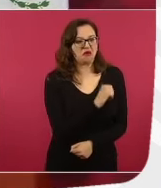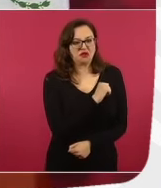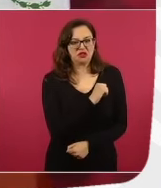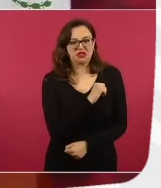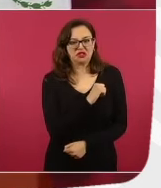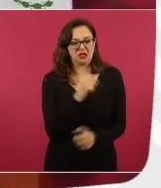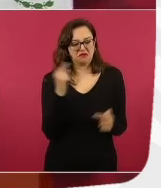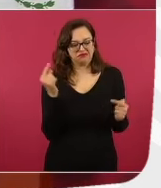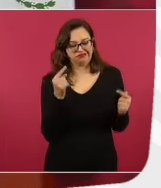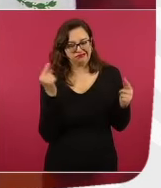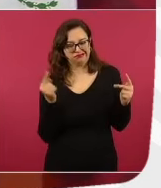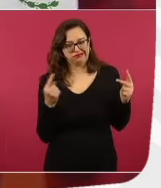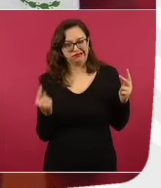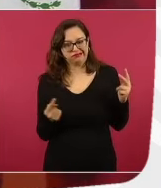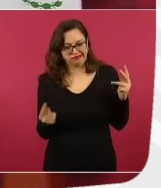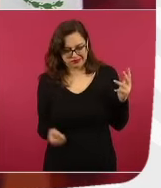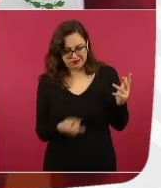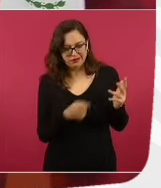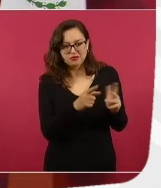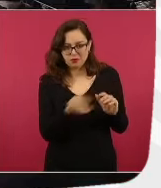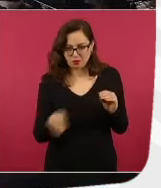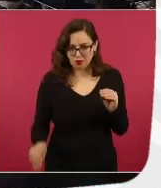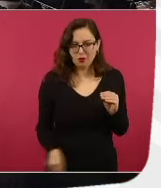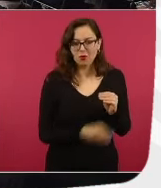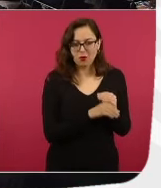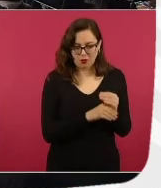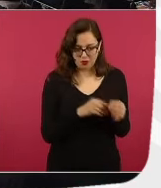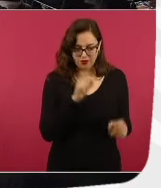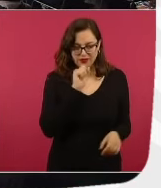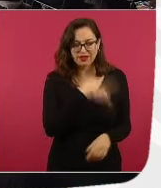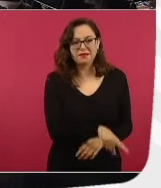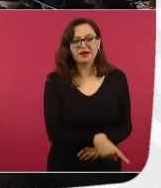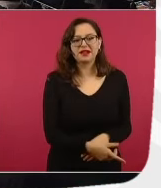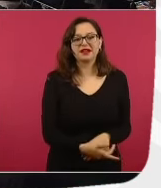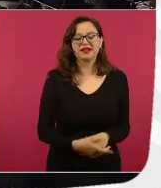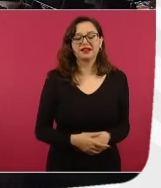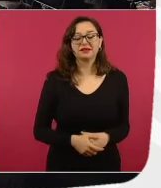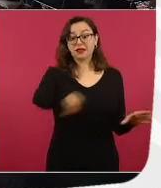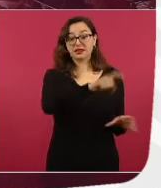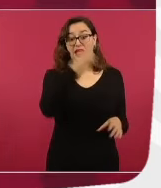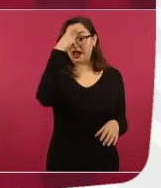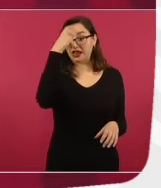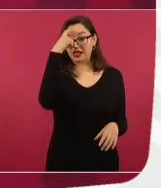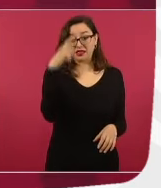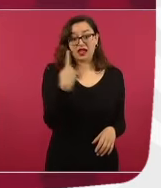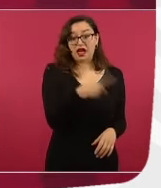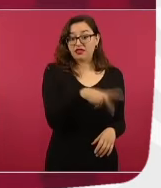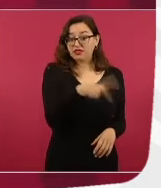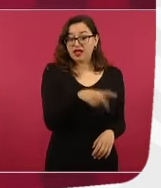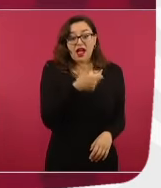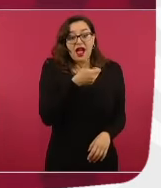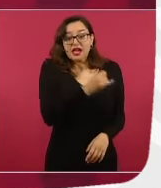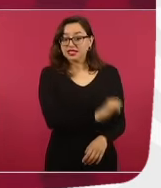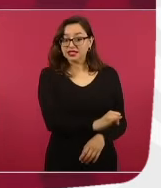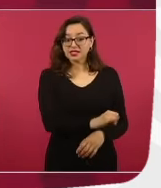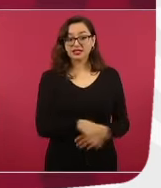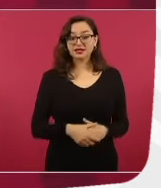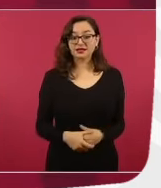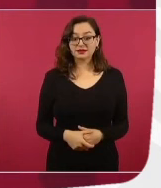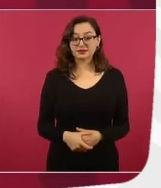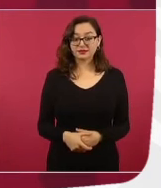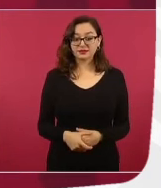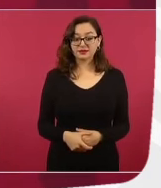etcétera etcétera etcétera etcétera Pero esto es y en esto